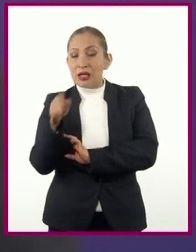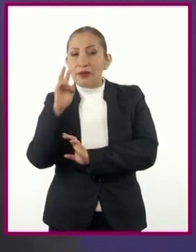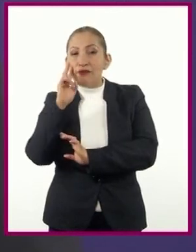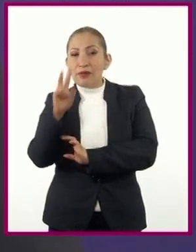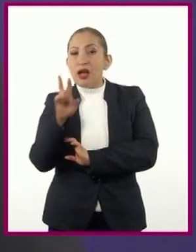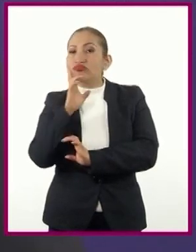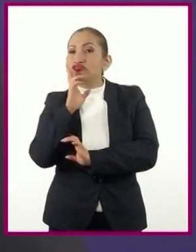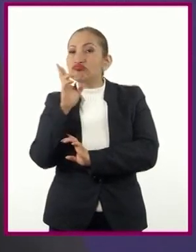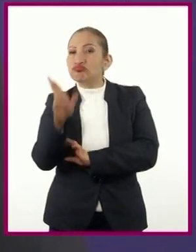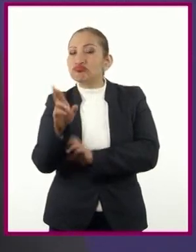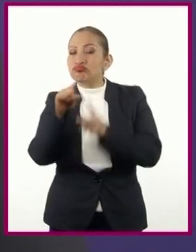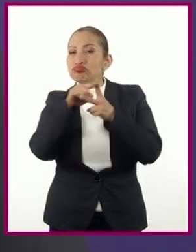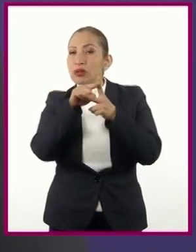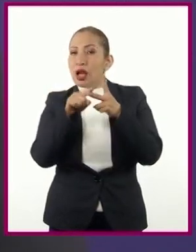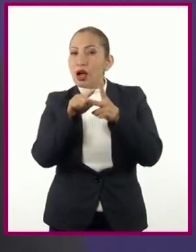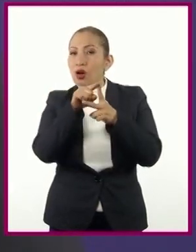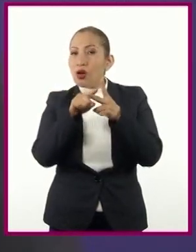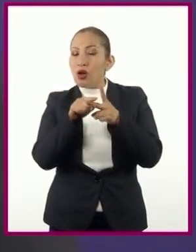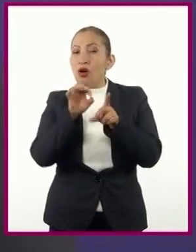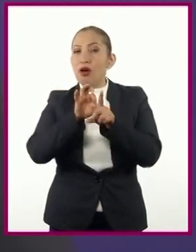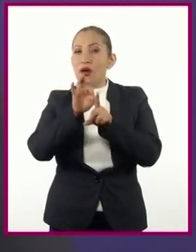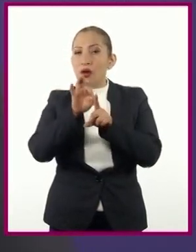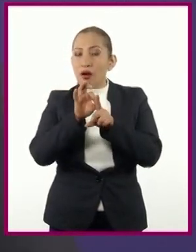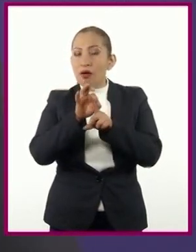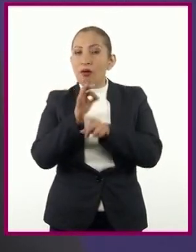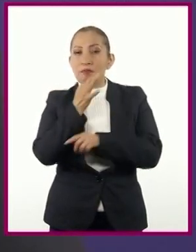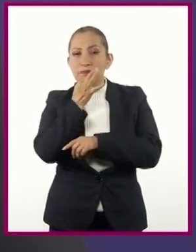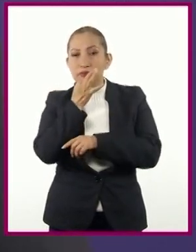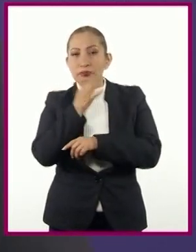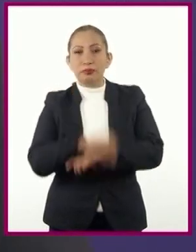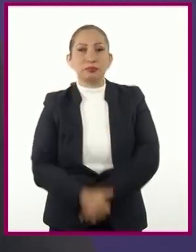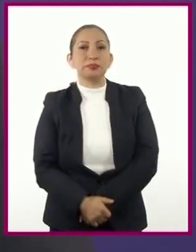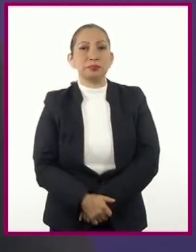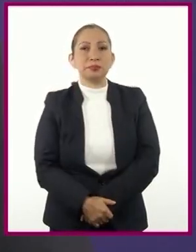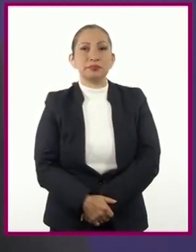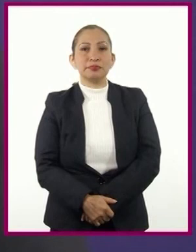calcular el ángulo en grados y minutos.